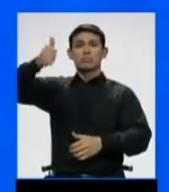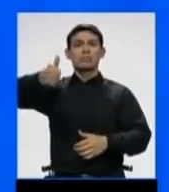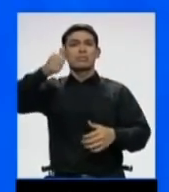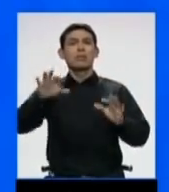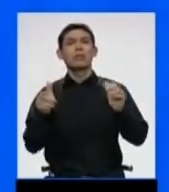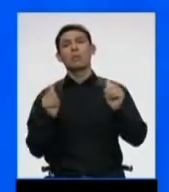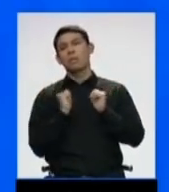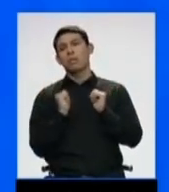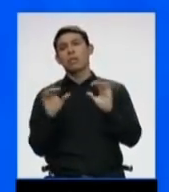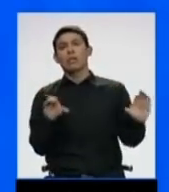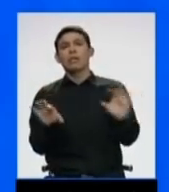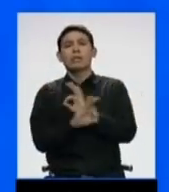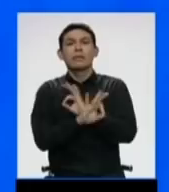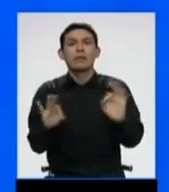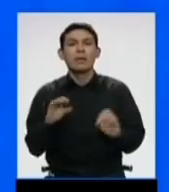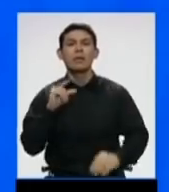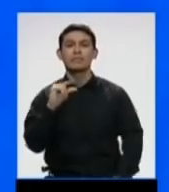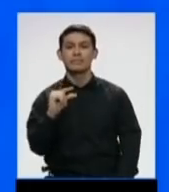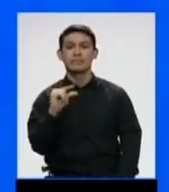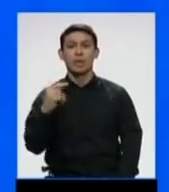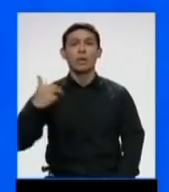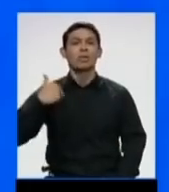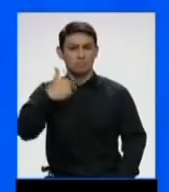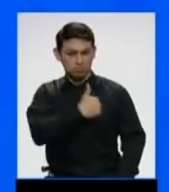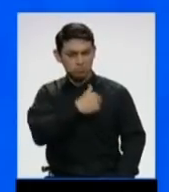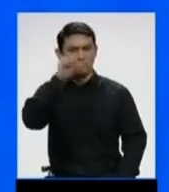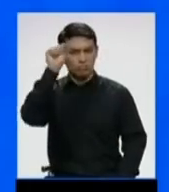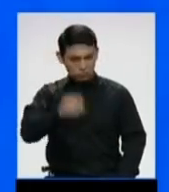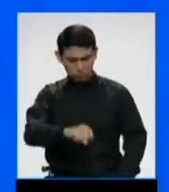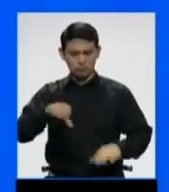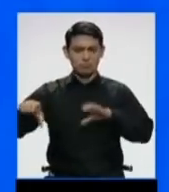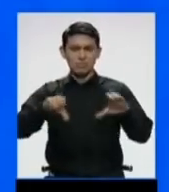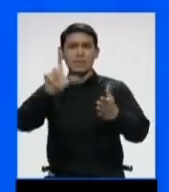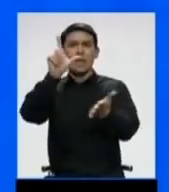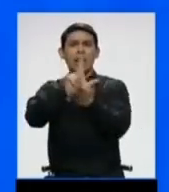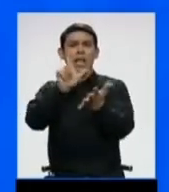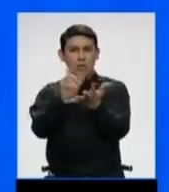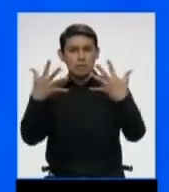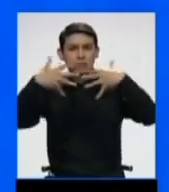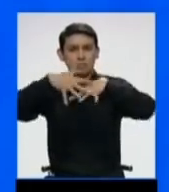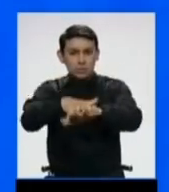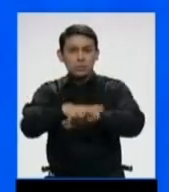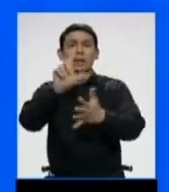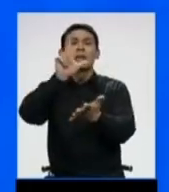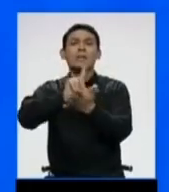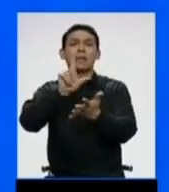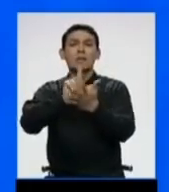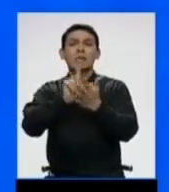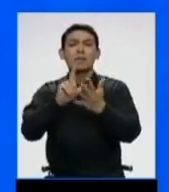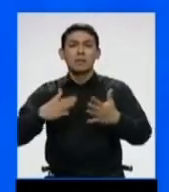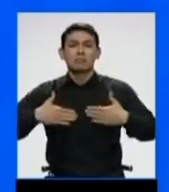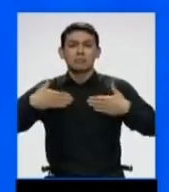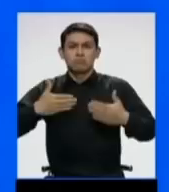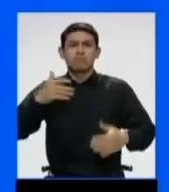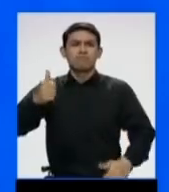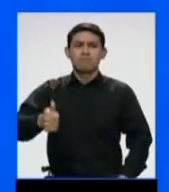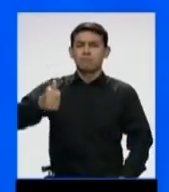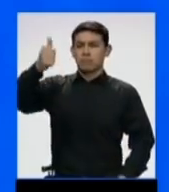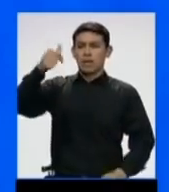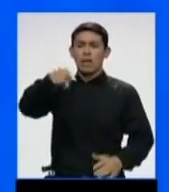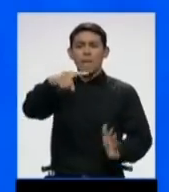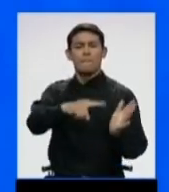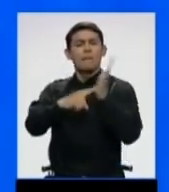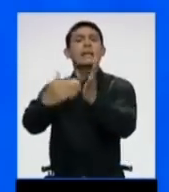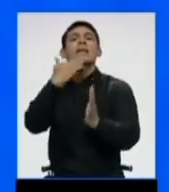hacen nada o poco. Nosotros vamos a hacer una Lima inclusiva, una Lima donde el protagonista sea el